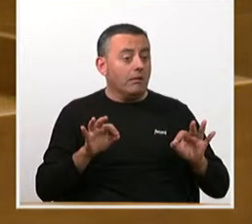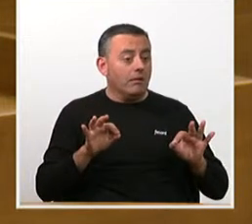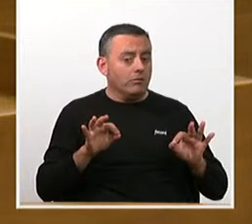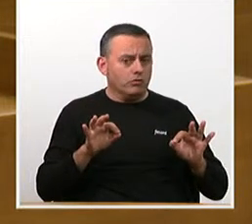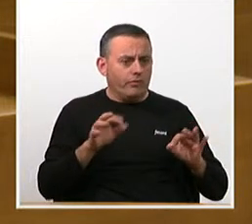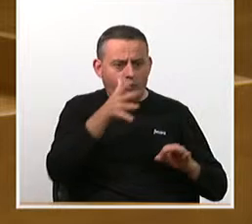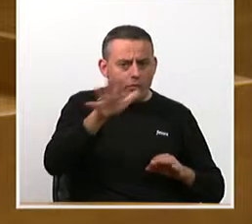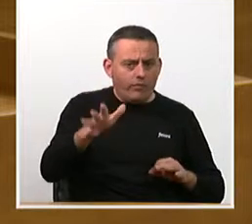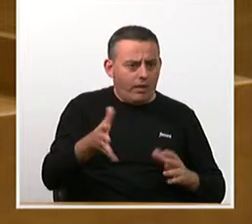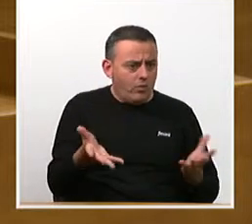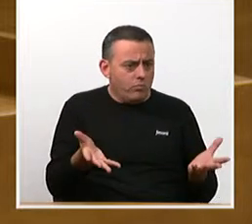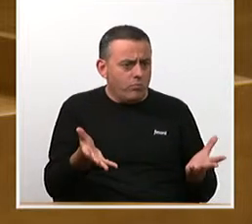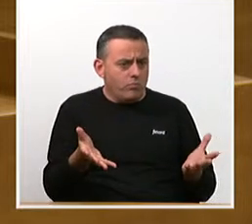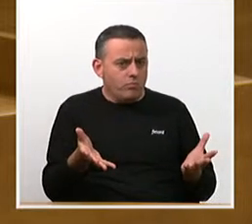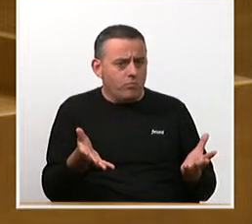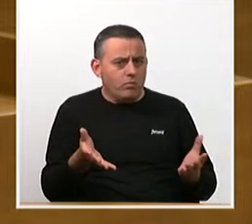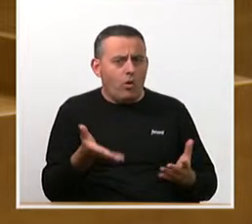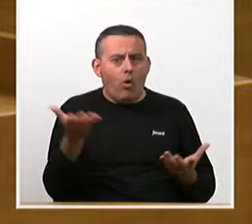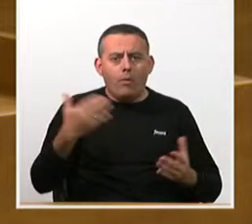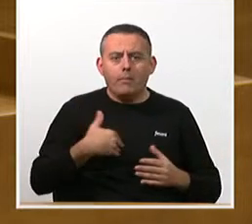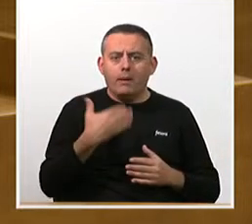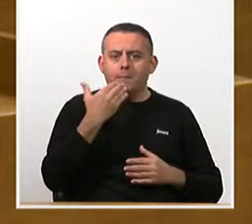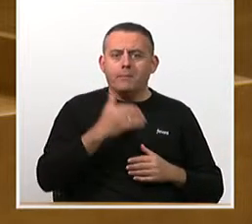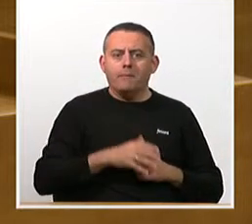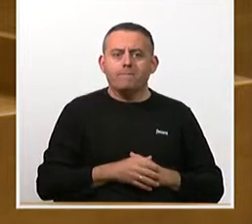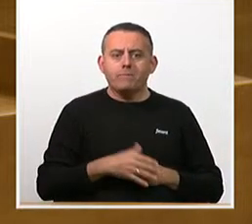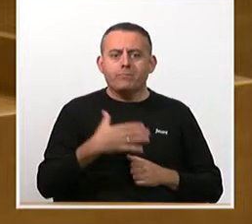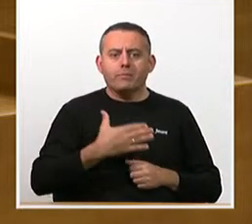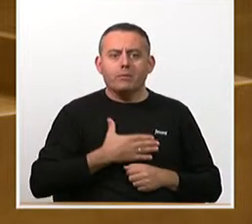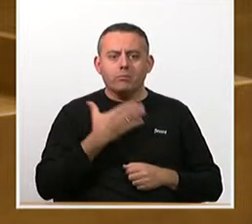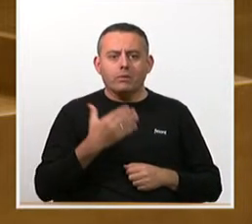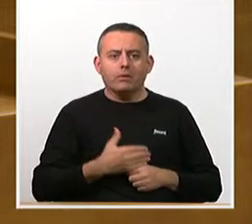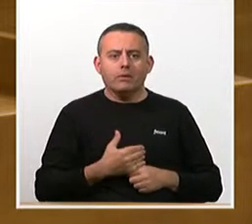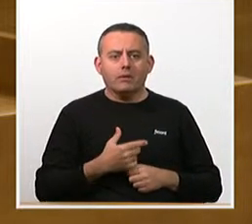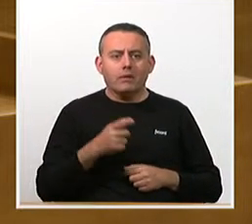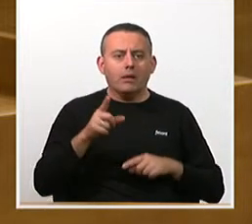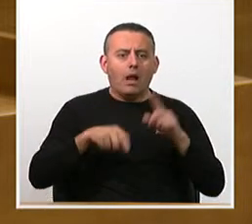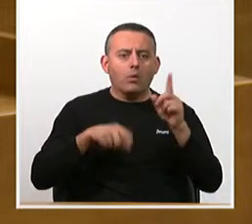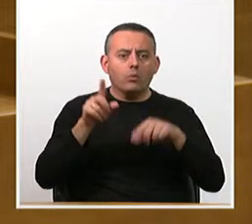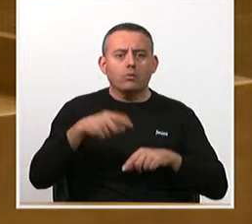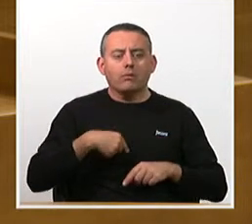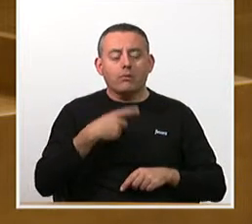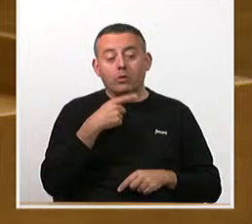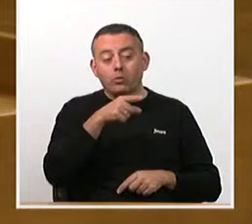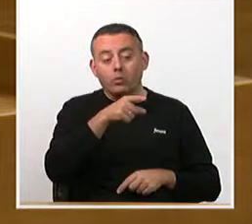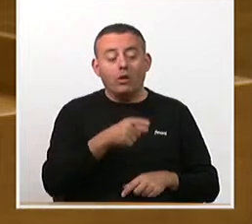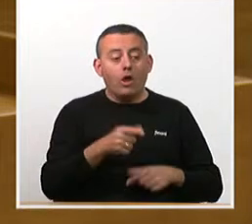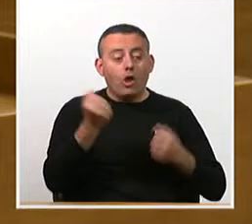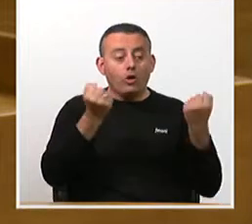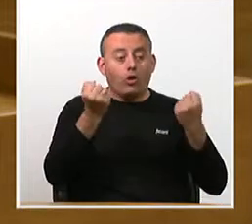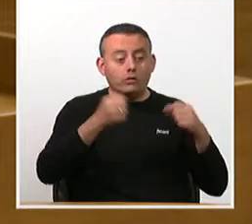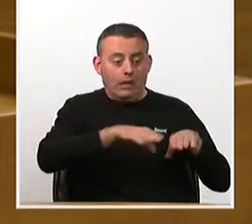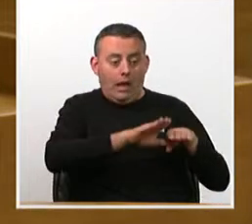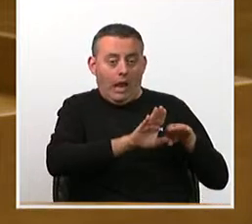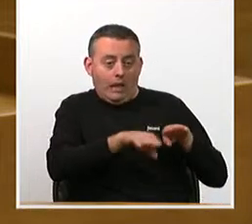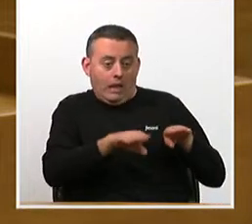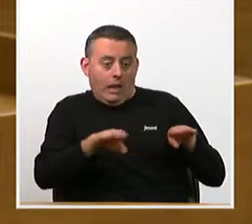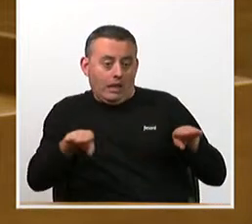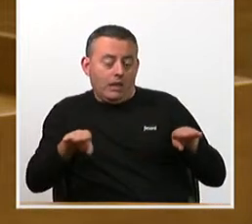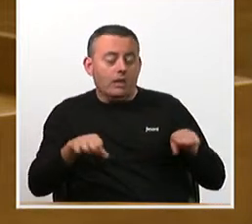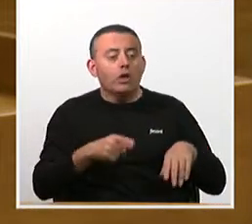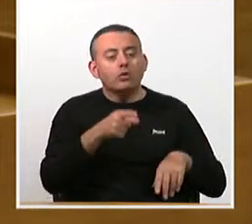de quees de parking alquiles en negre yp de